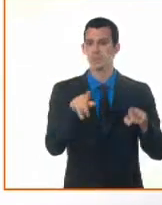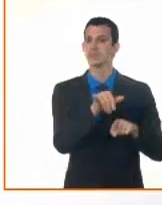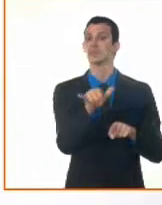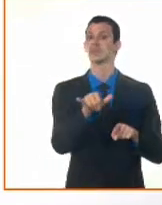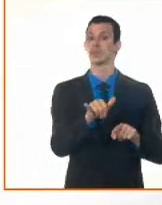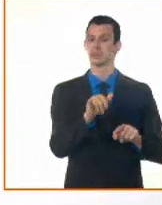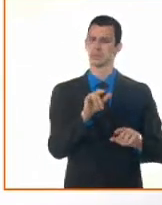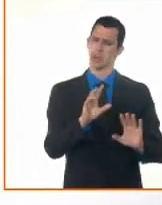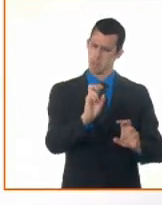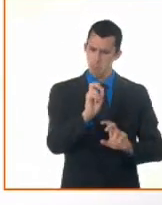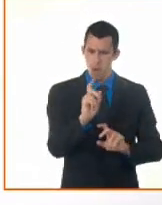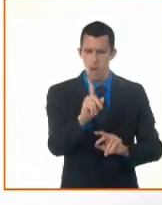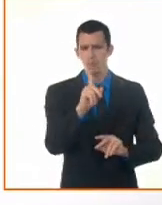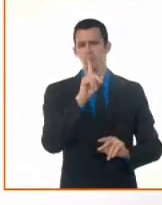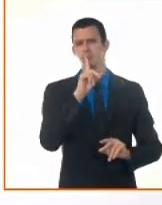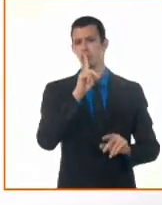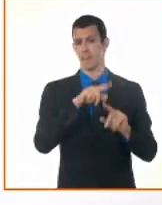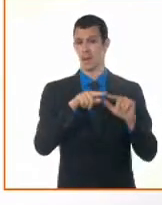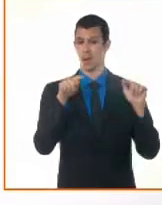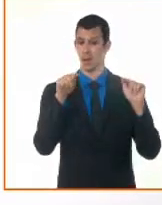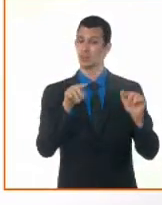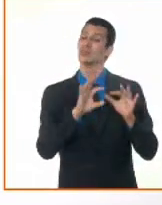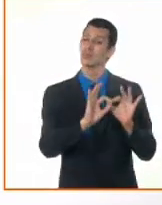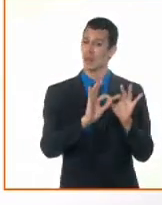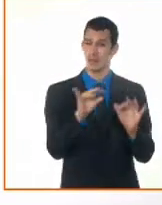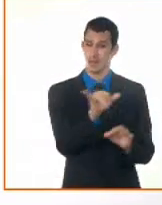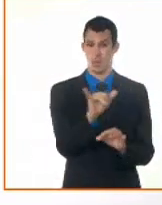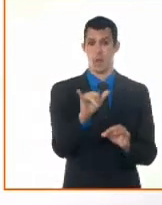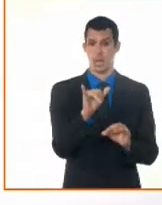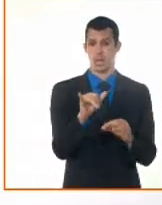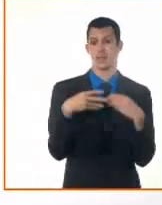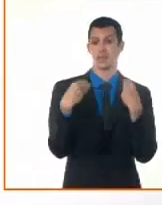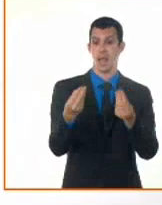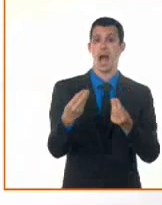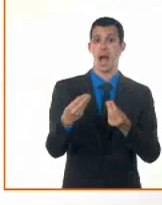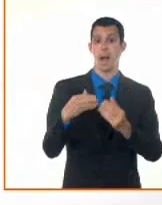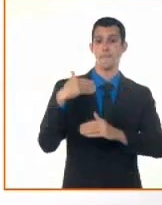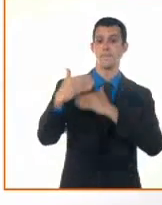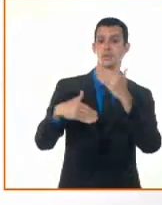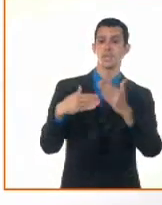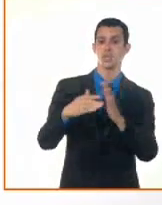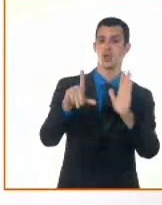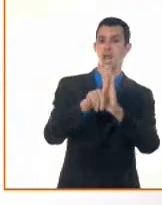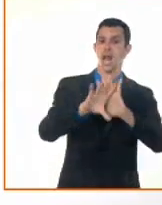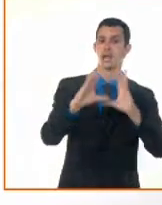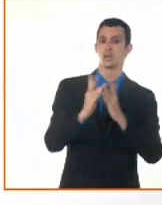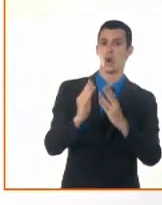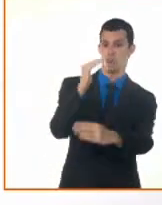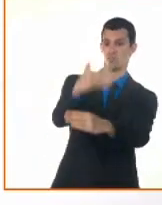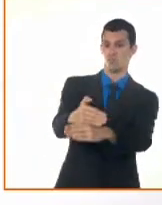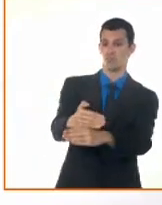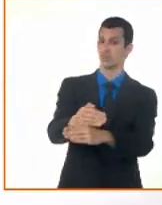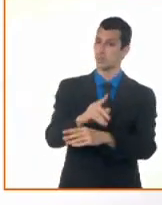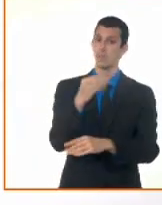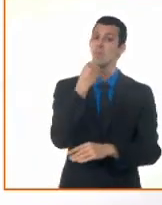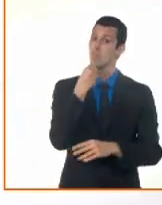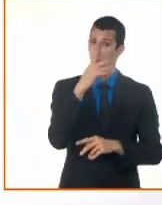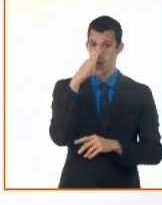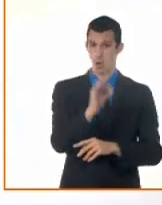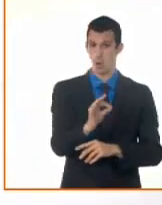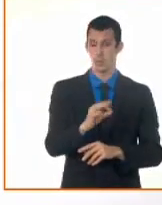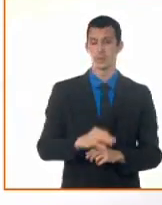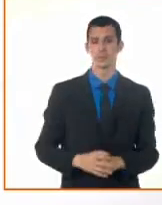que este el de los documentos es el caso más difícil que le queda a su antiguo jefe